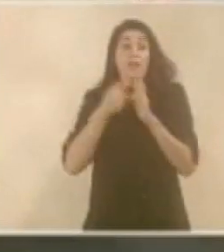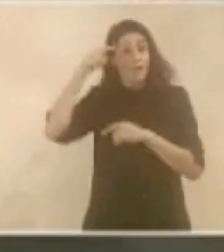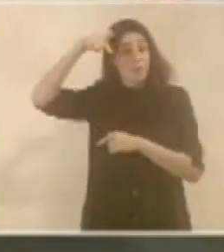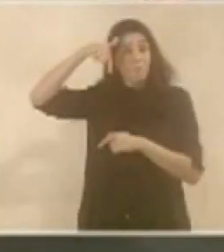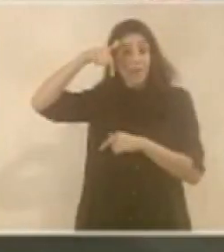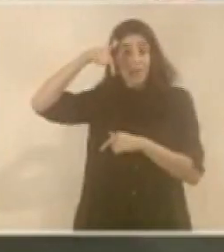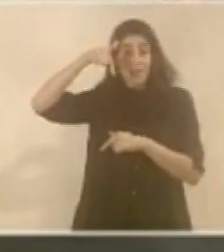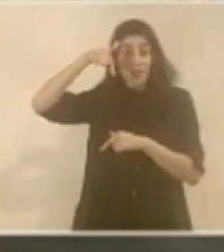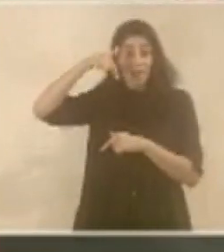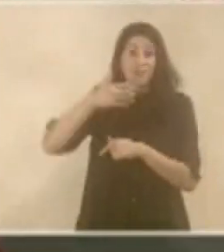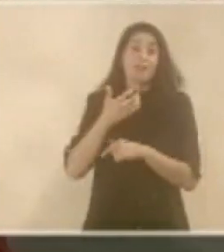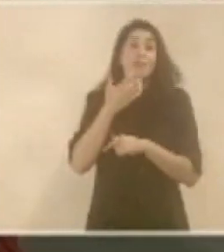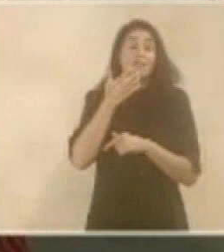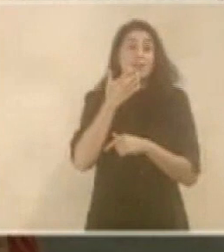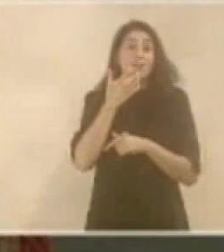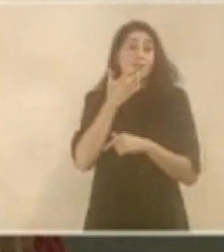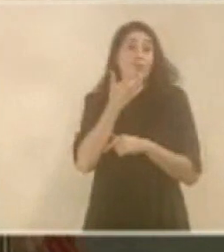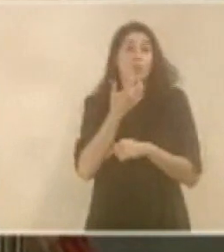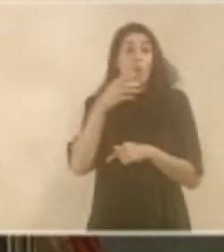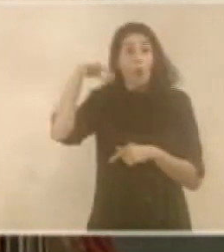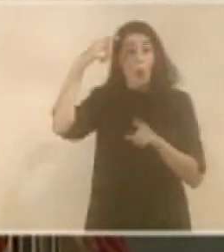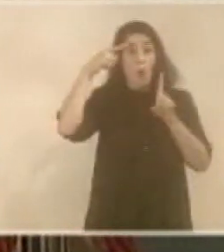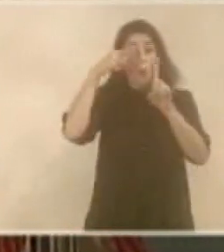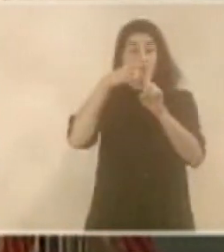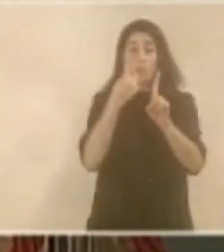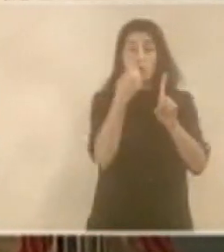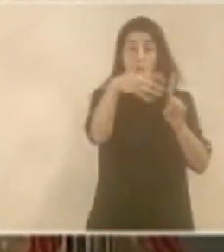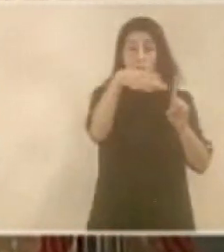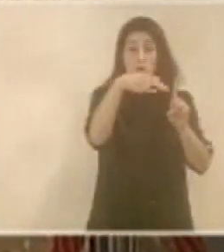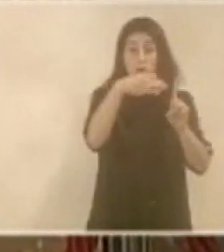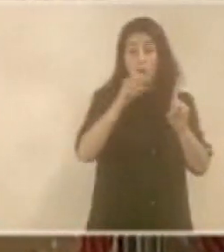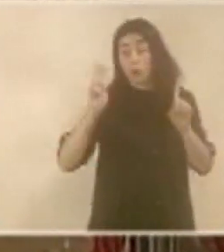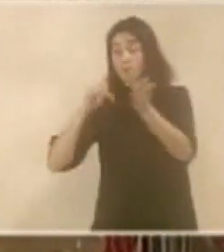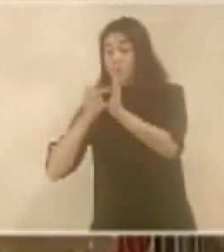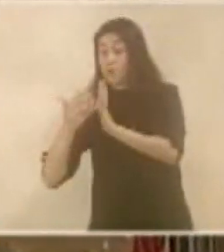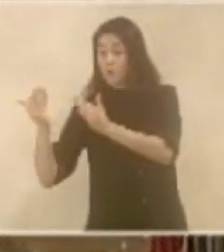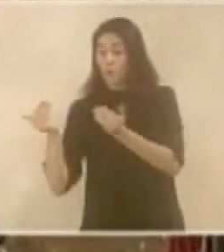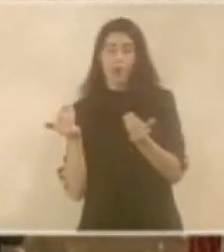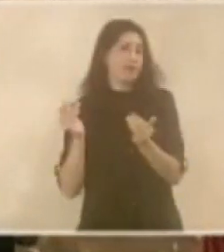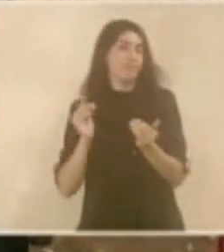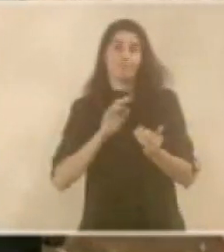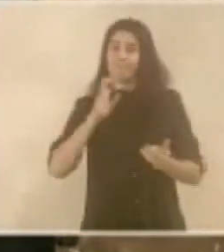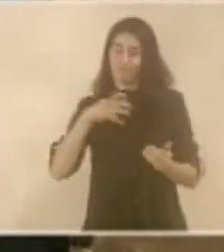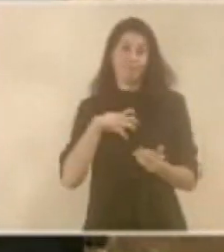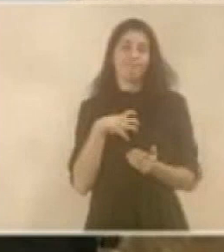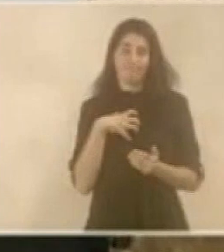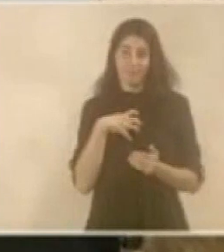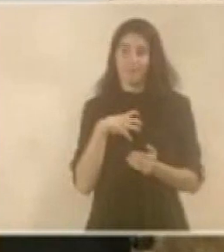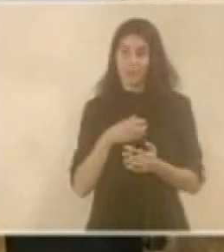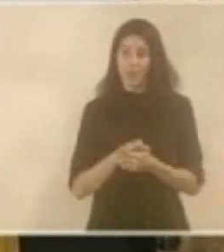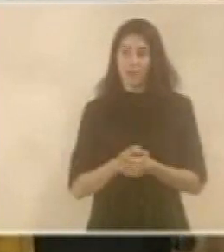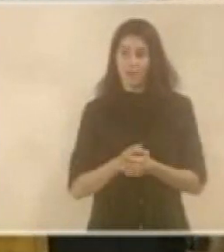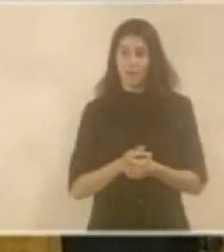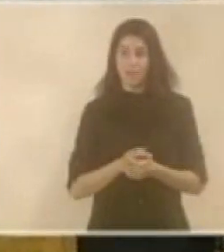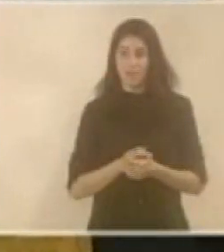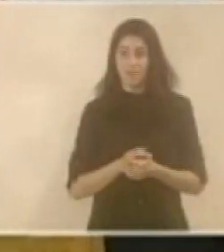la fortuna, en la suerte. Hay que tener en cuenta que Almería, tomando como referencia a los Reyes Católicos, nunca